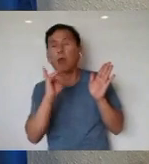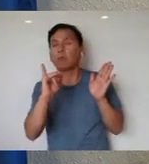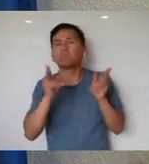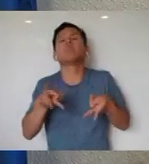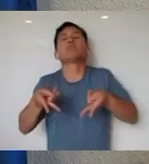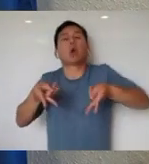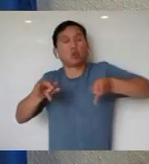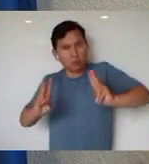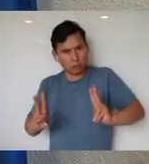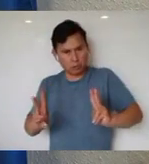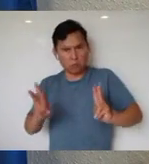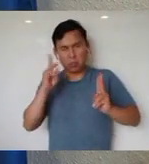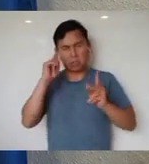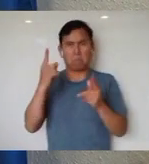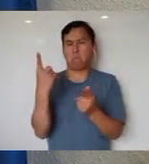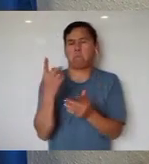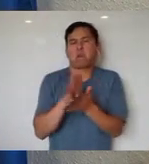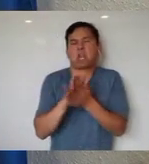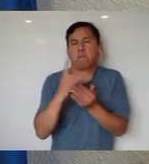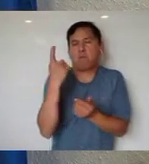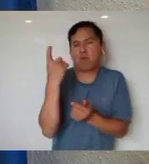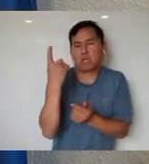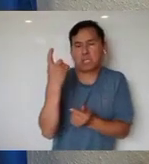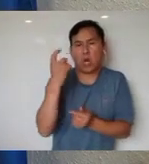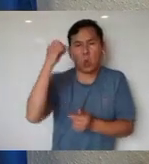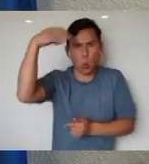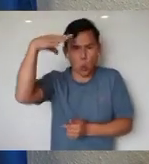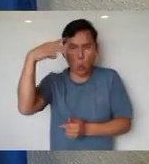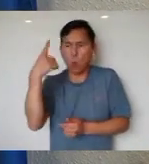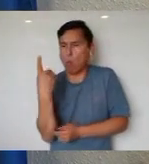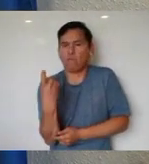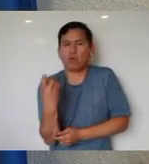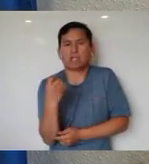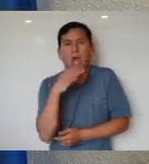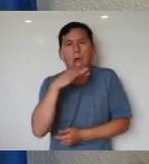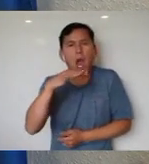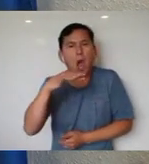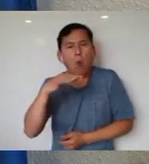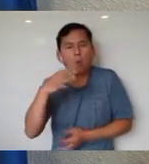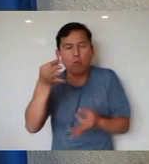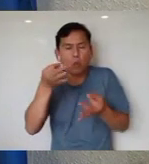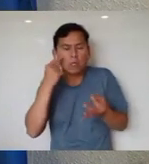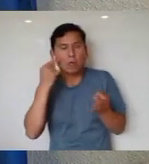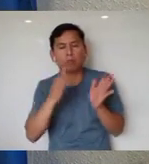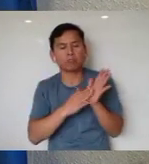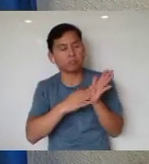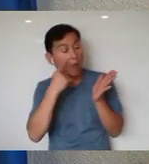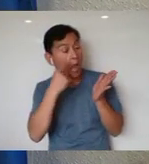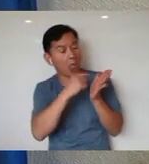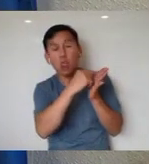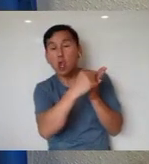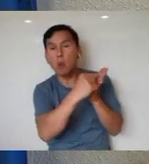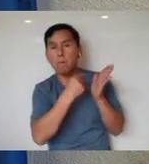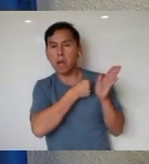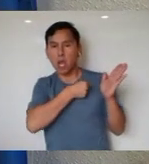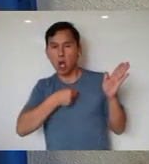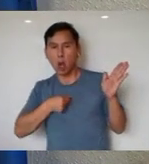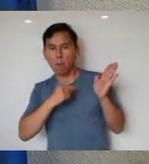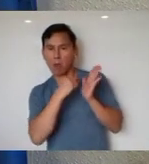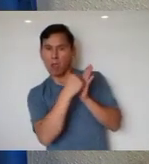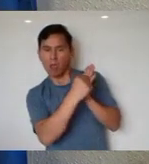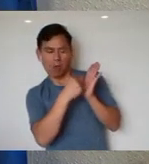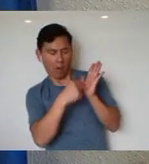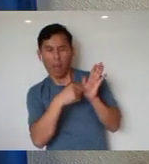desplaza. Puede ser una boleta de luz, una boleta de agua, alguna cuenta que tenga que llegue a su domicilio o algún otro documento